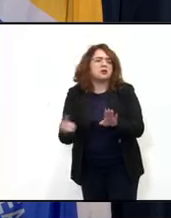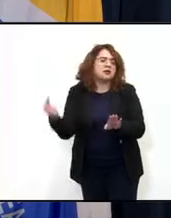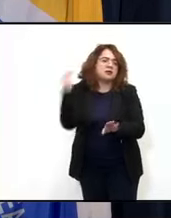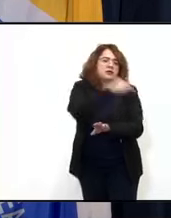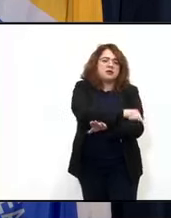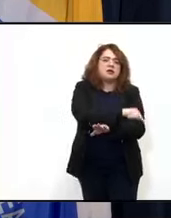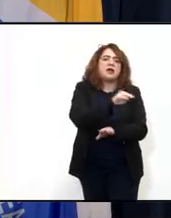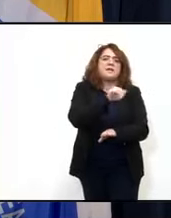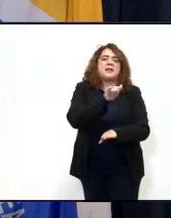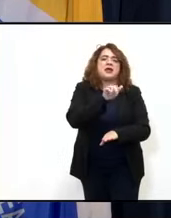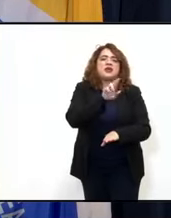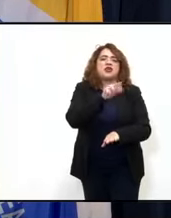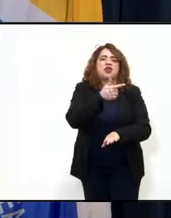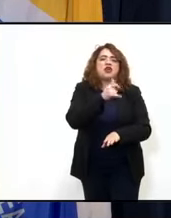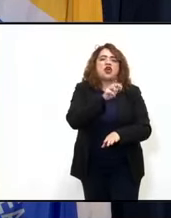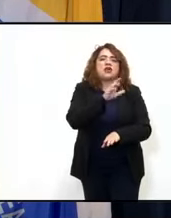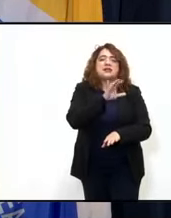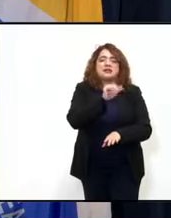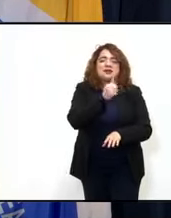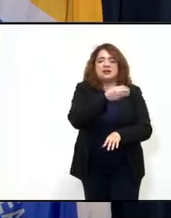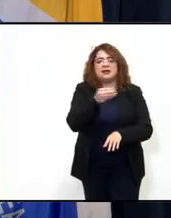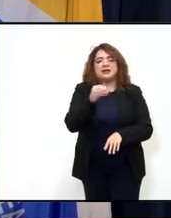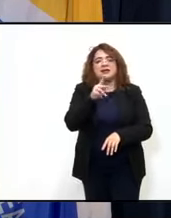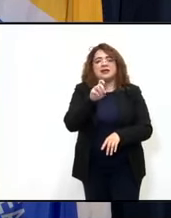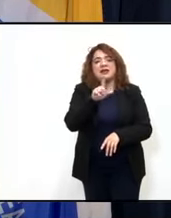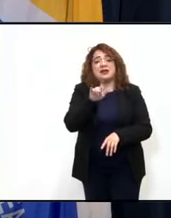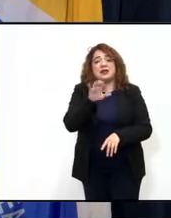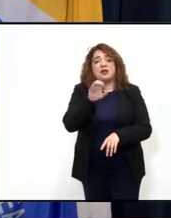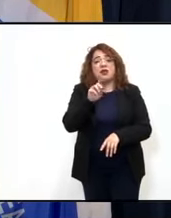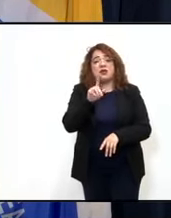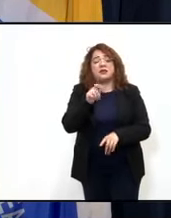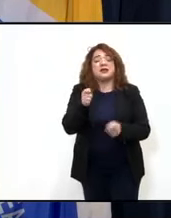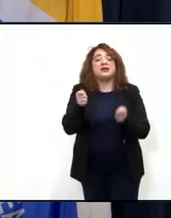with Mayor Garcia and the Director of Health and Human